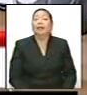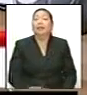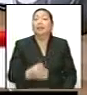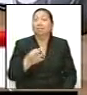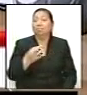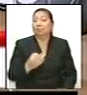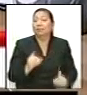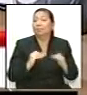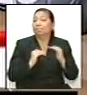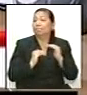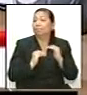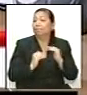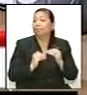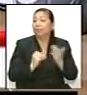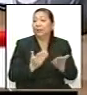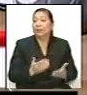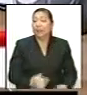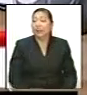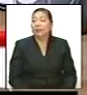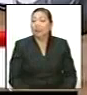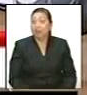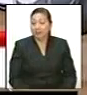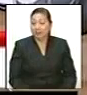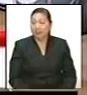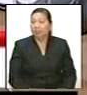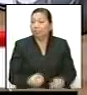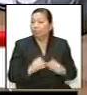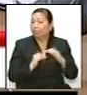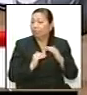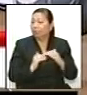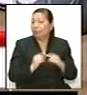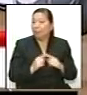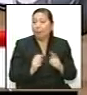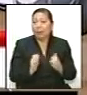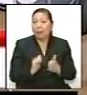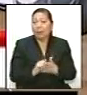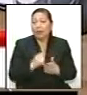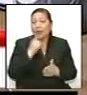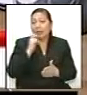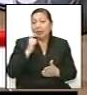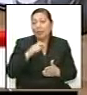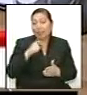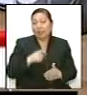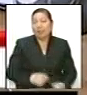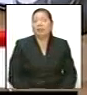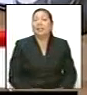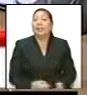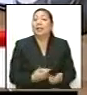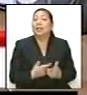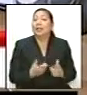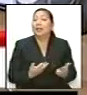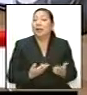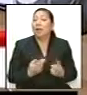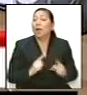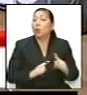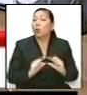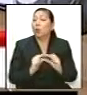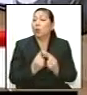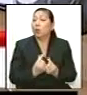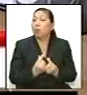tenemos limitaciones, es cierto, también los presupuestos son limitados, pero por eso necesitamos liberar recursos de algún